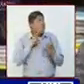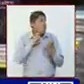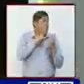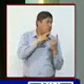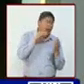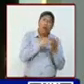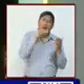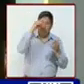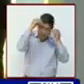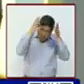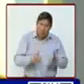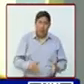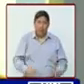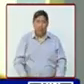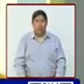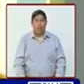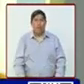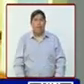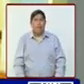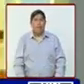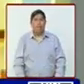del profesor.